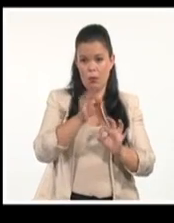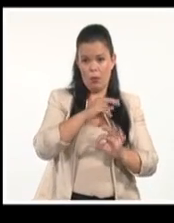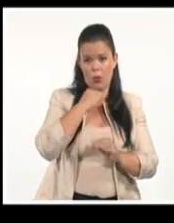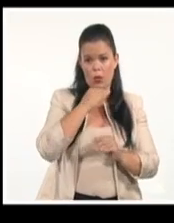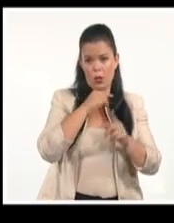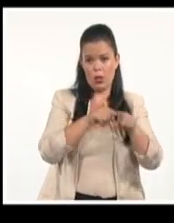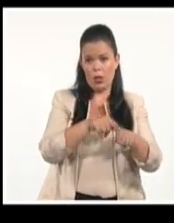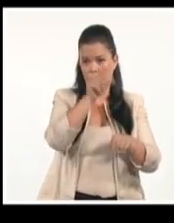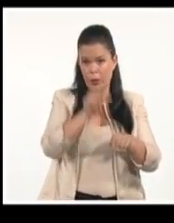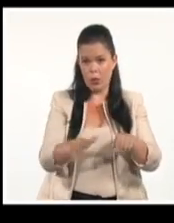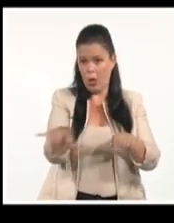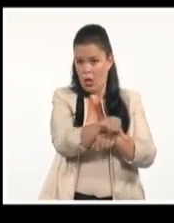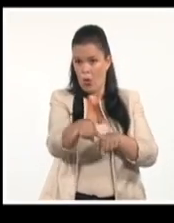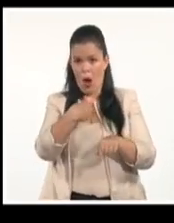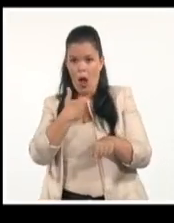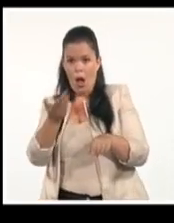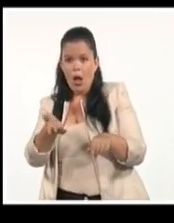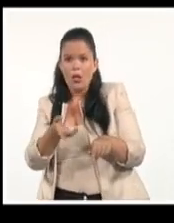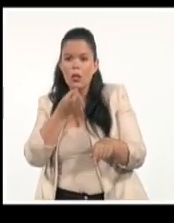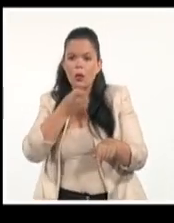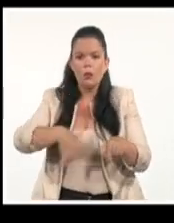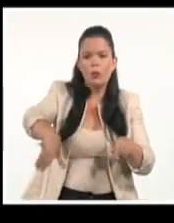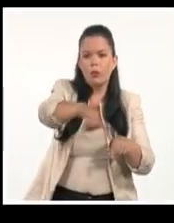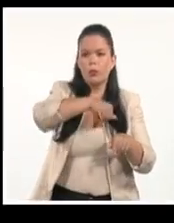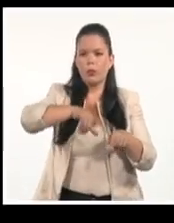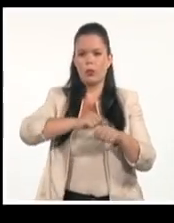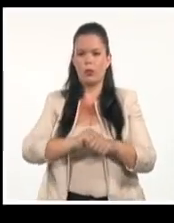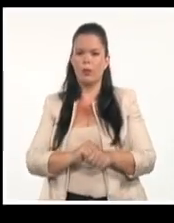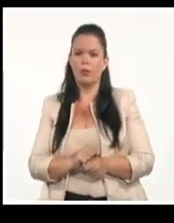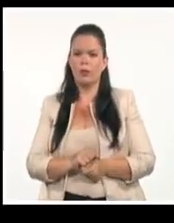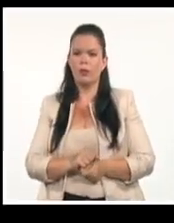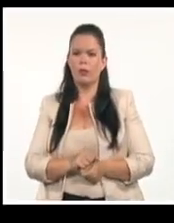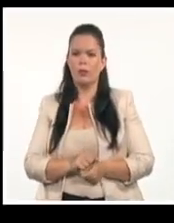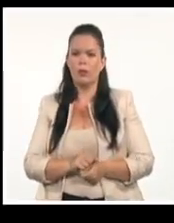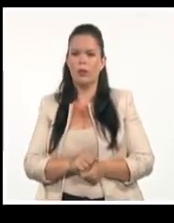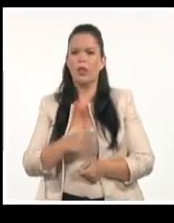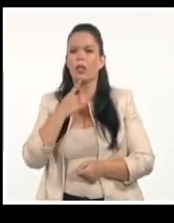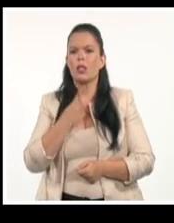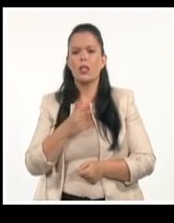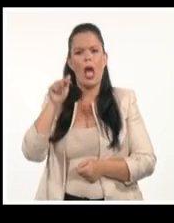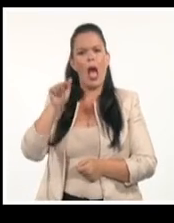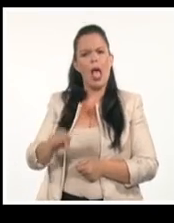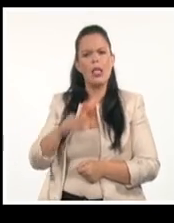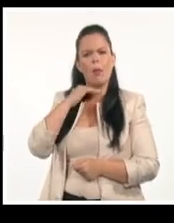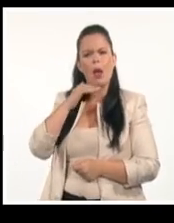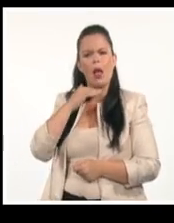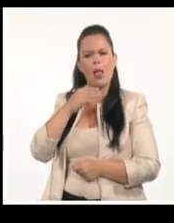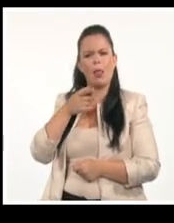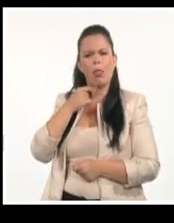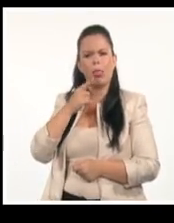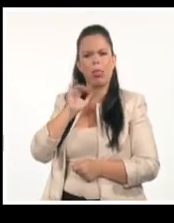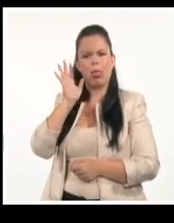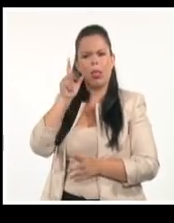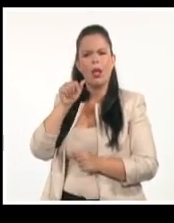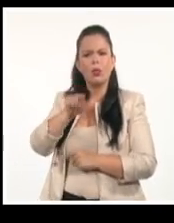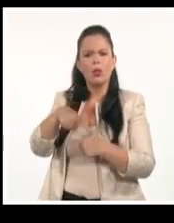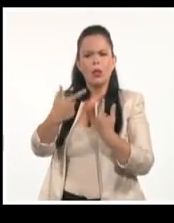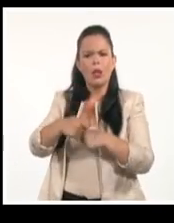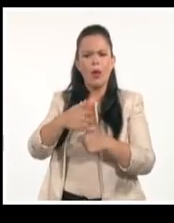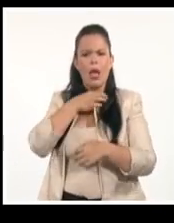todos los poblados, no tiene fuerza, no tienen fuerzas represivas suficientes. Cúbrete la cara con un pullover. Hazlo cuando estés en la